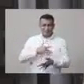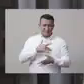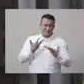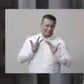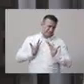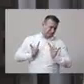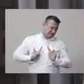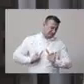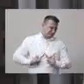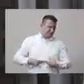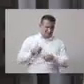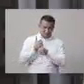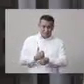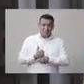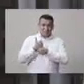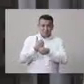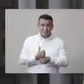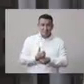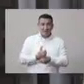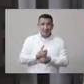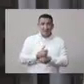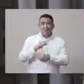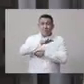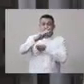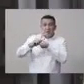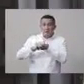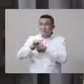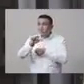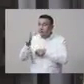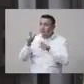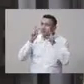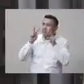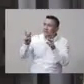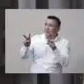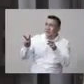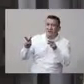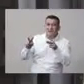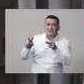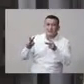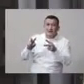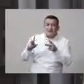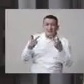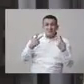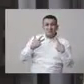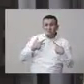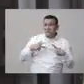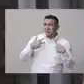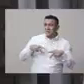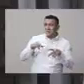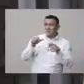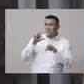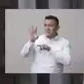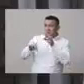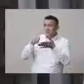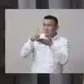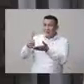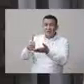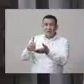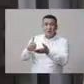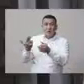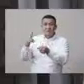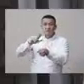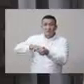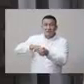instalada, la gente ha muerto a manos del coronavirus sin poder recibir atención médico